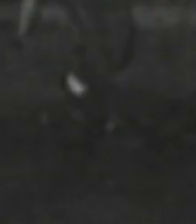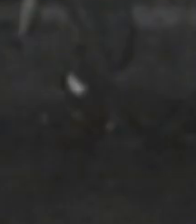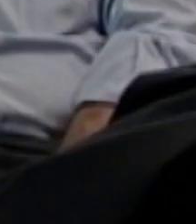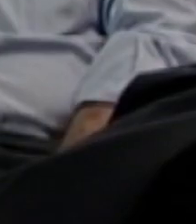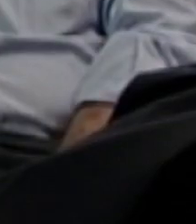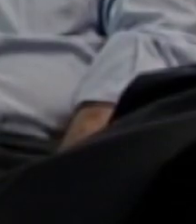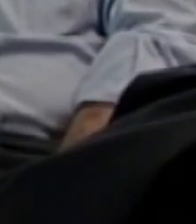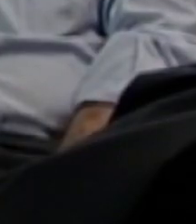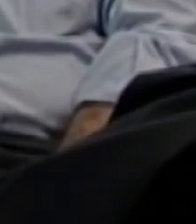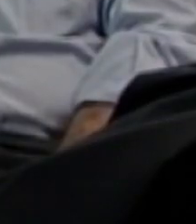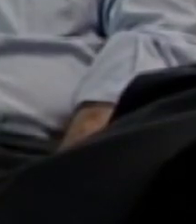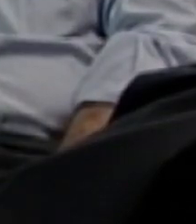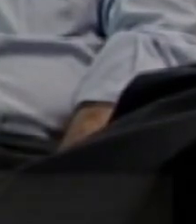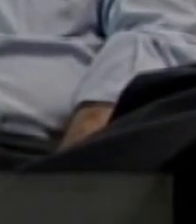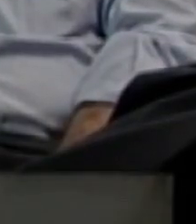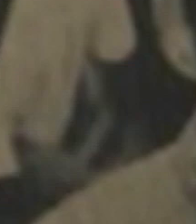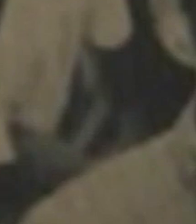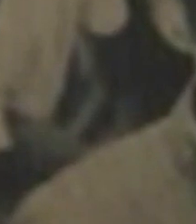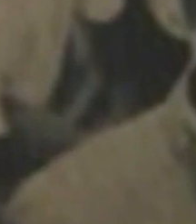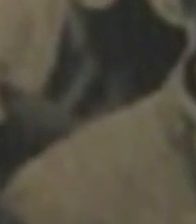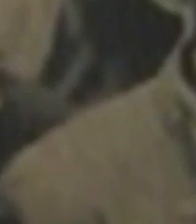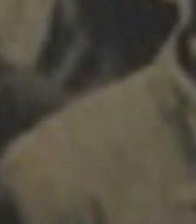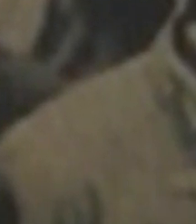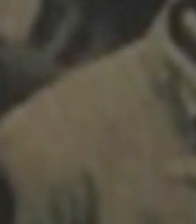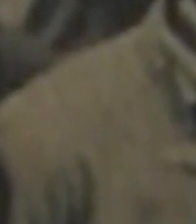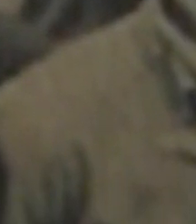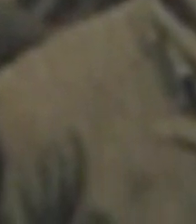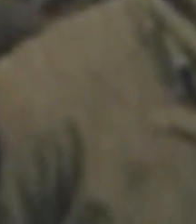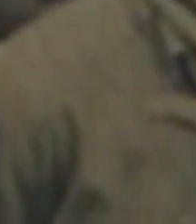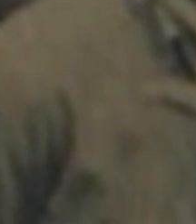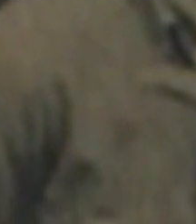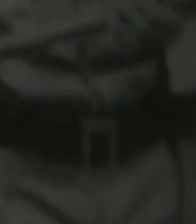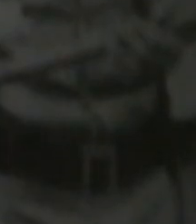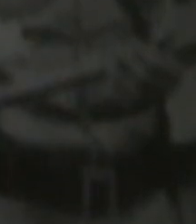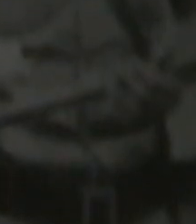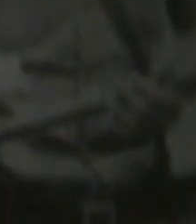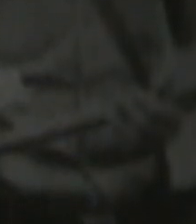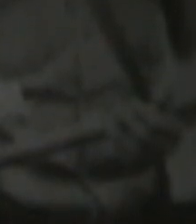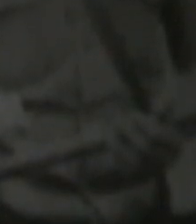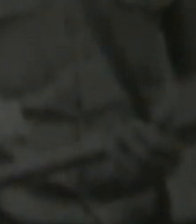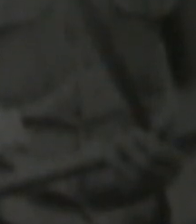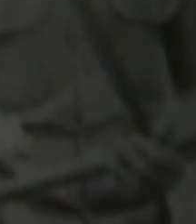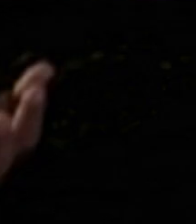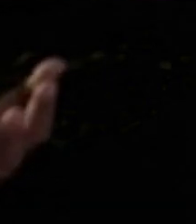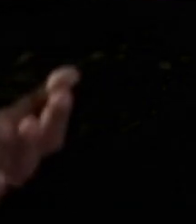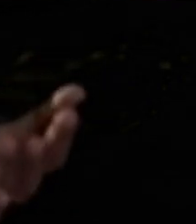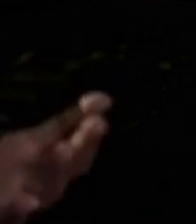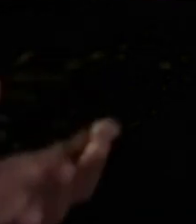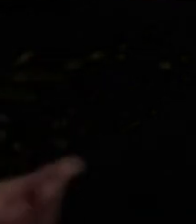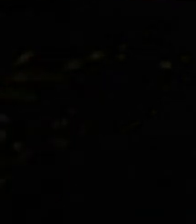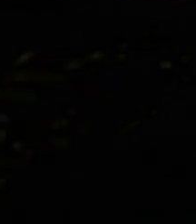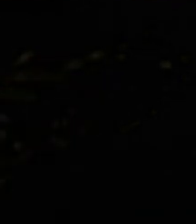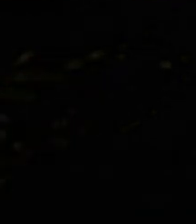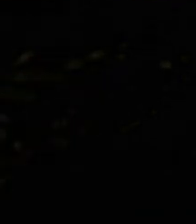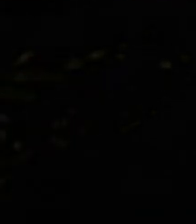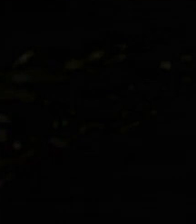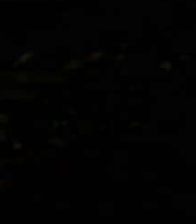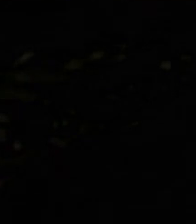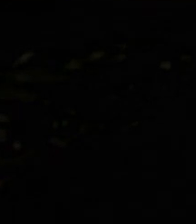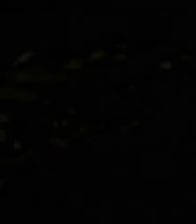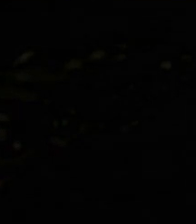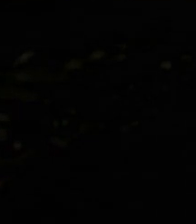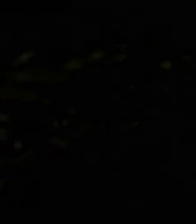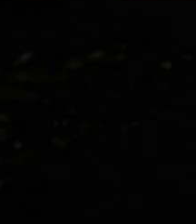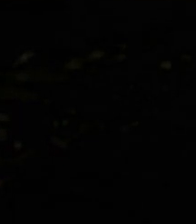Fue una gran movilización de muy diversos sectores. Ese tsunami estudiantil de juventud sobrepasó